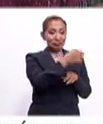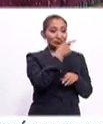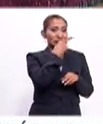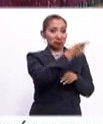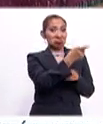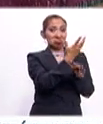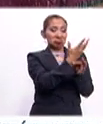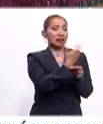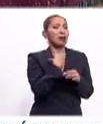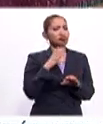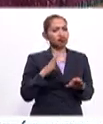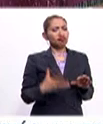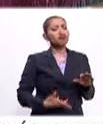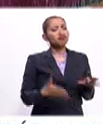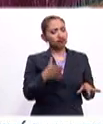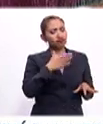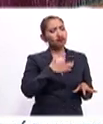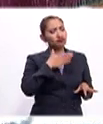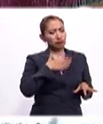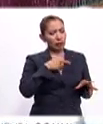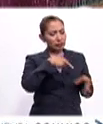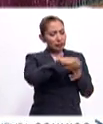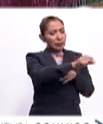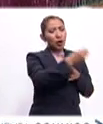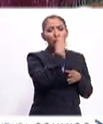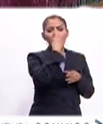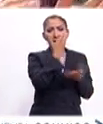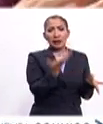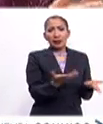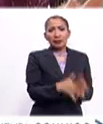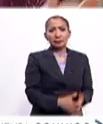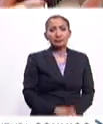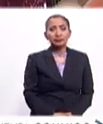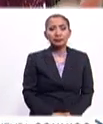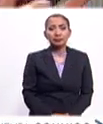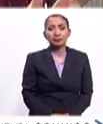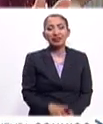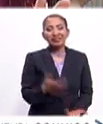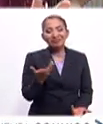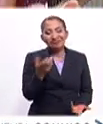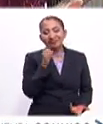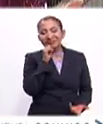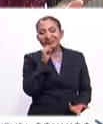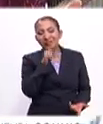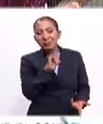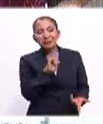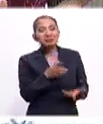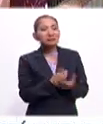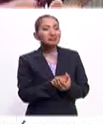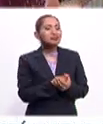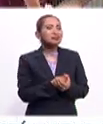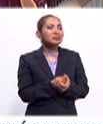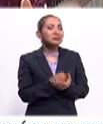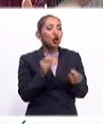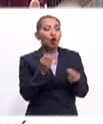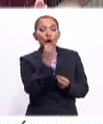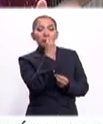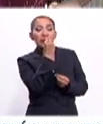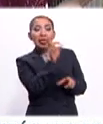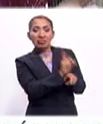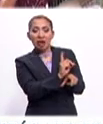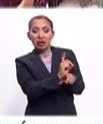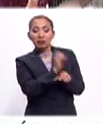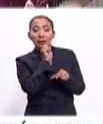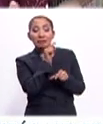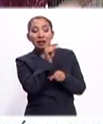dicen que con mucho orgullo pues, que siembran lo que se quieren comer, que tienen que ver no solo con la comida del